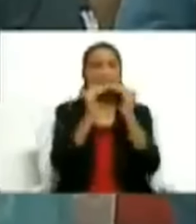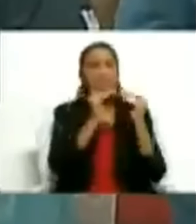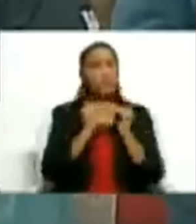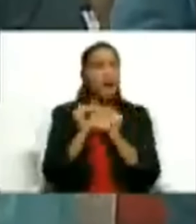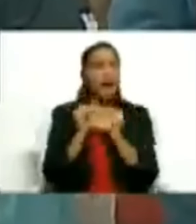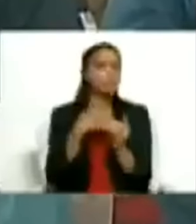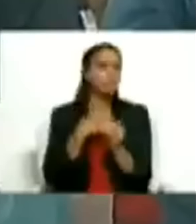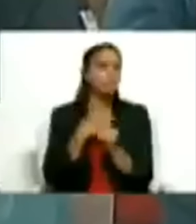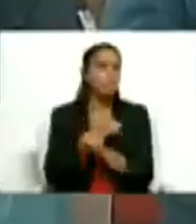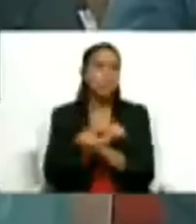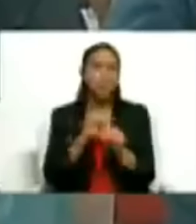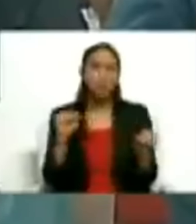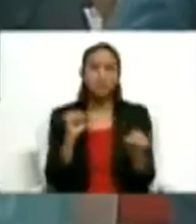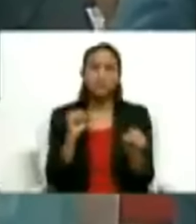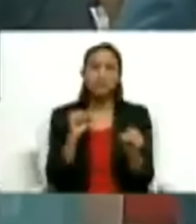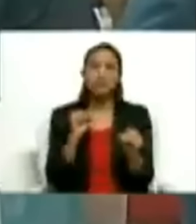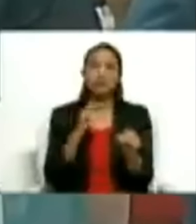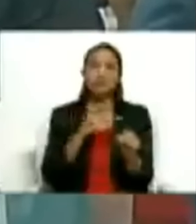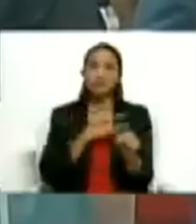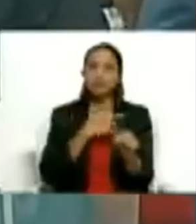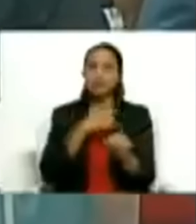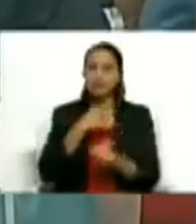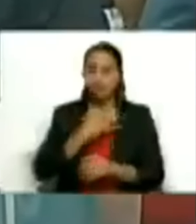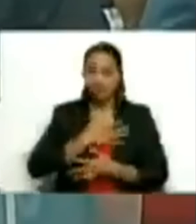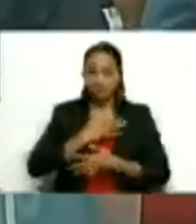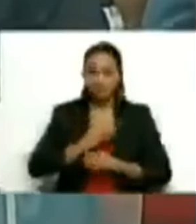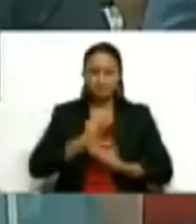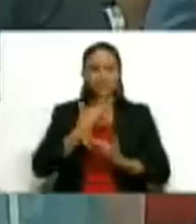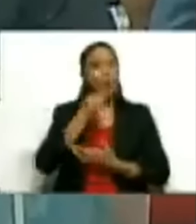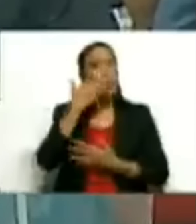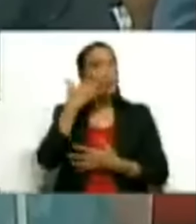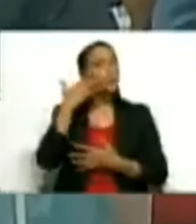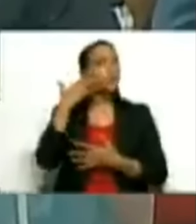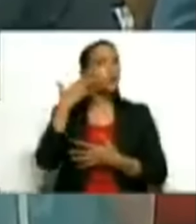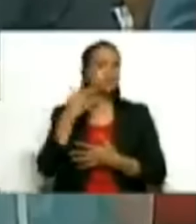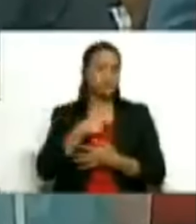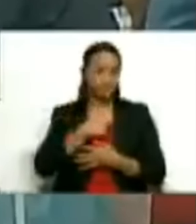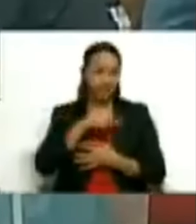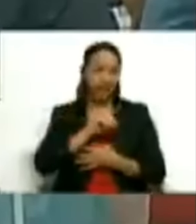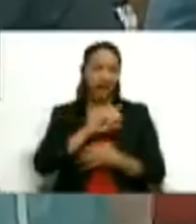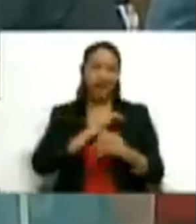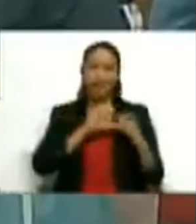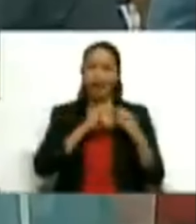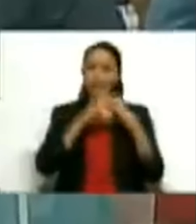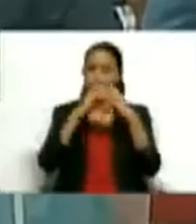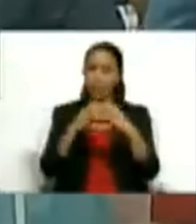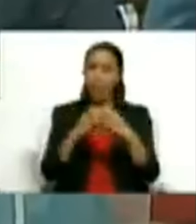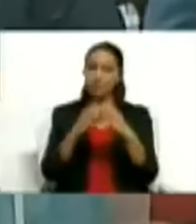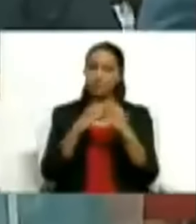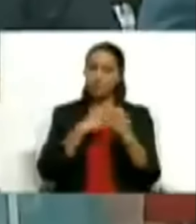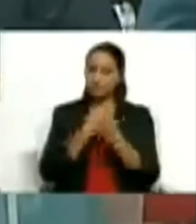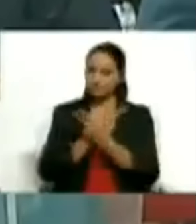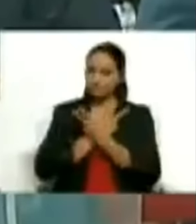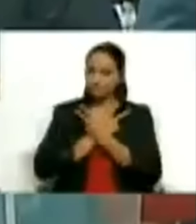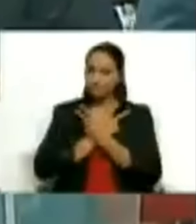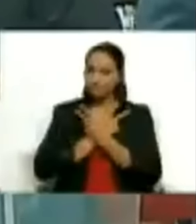sentirnos afortunados y orgullosos de haberlo sentido, de haberlo vivido. Y es que estás, siempre